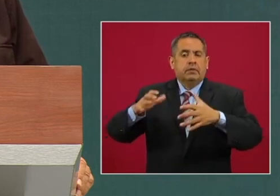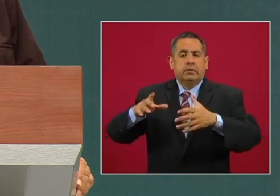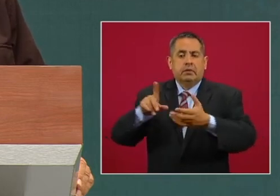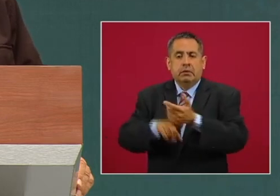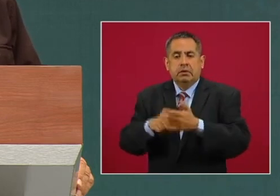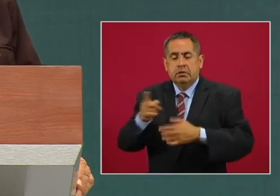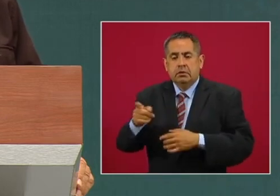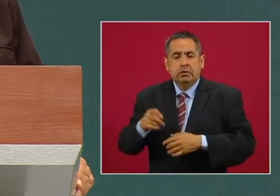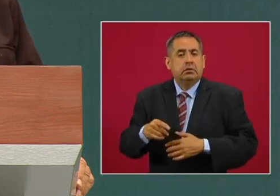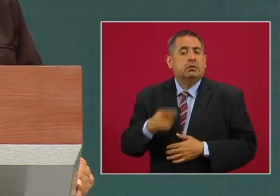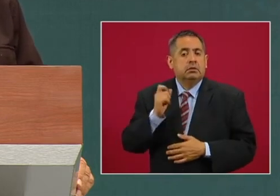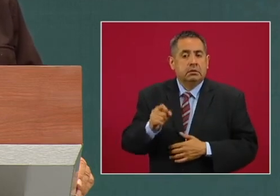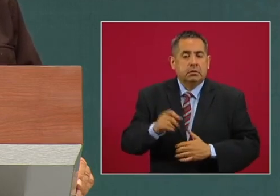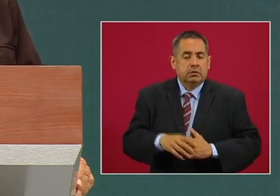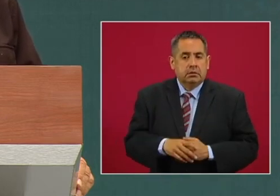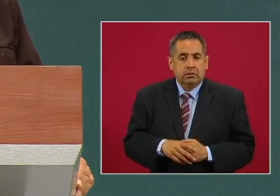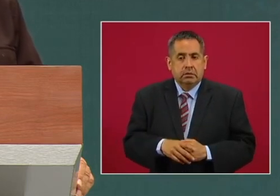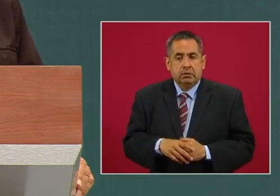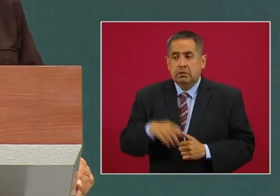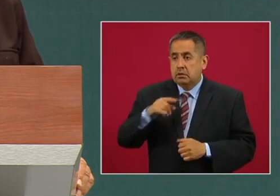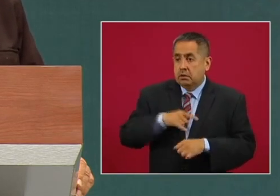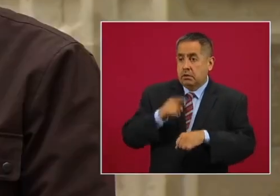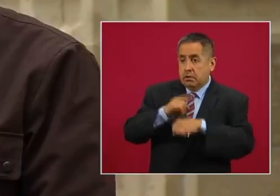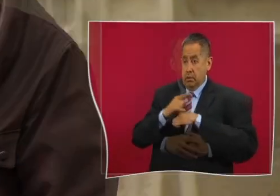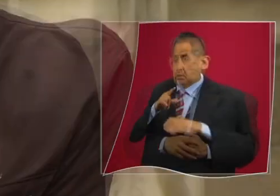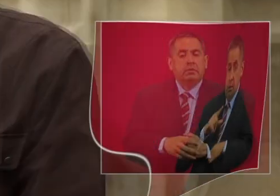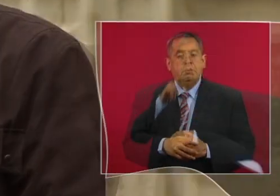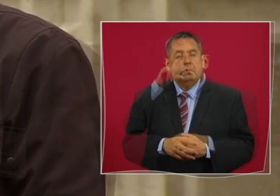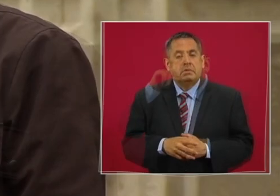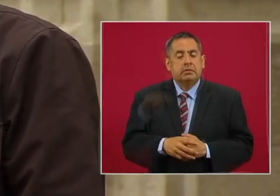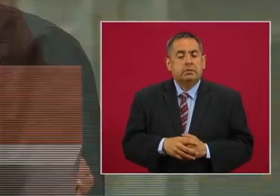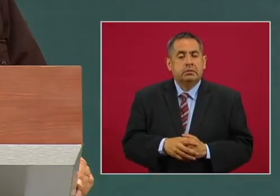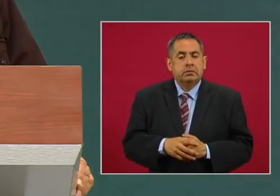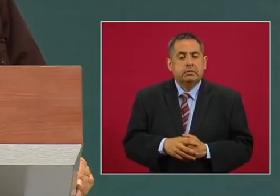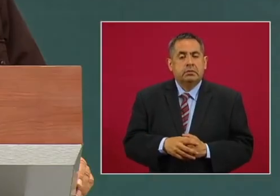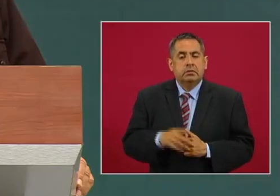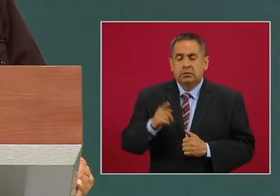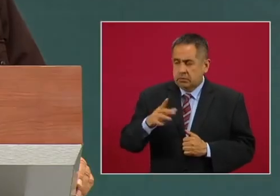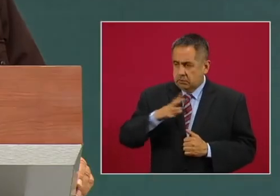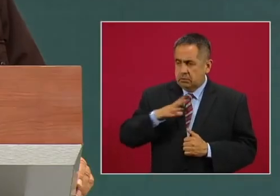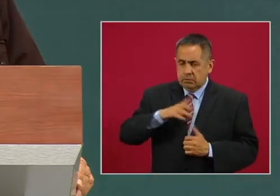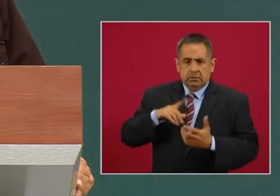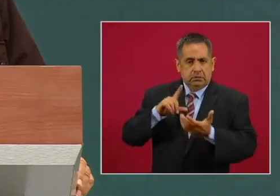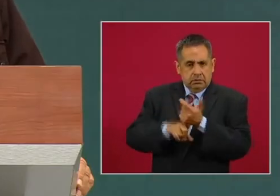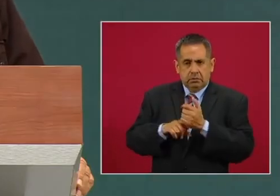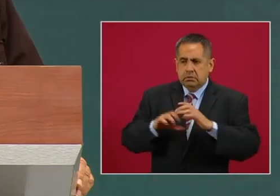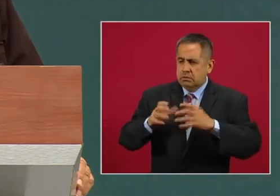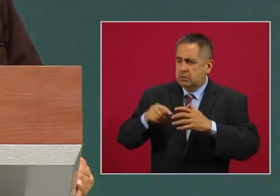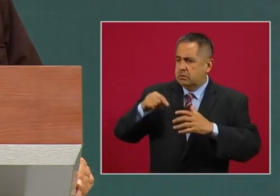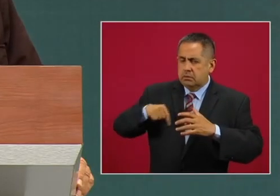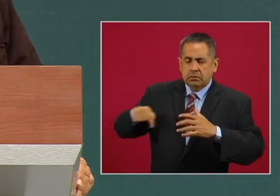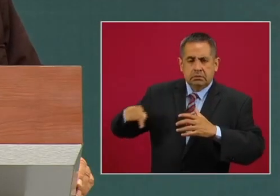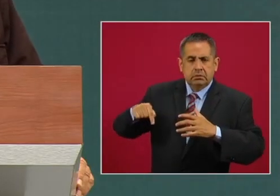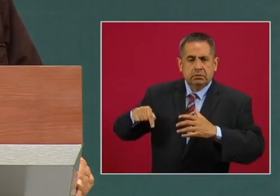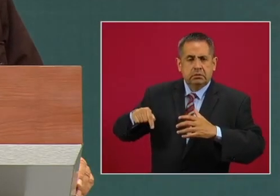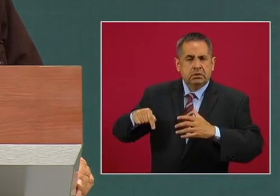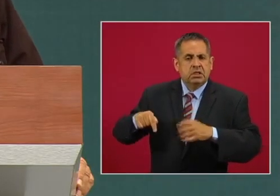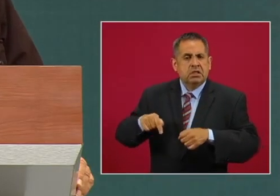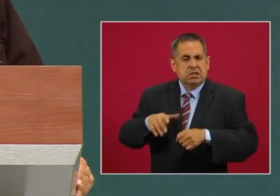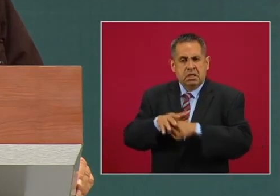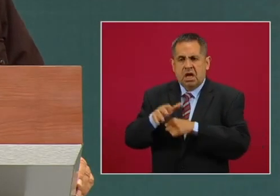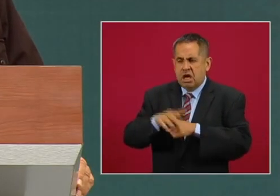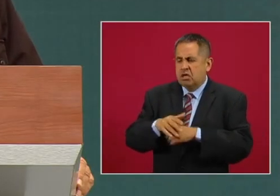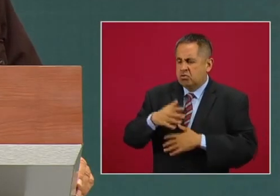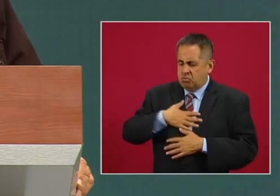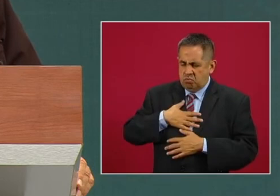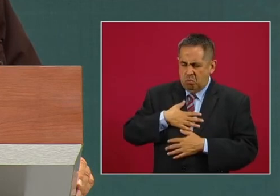y no voy a fallarle al pueblo contamos con suficiente